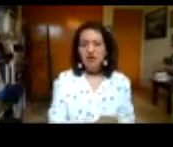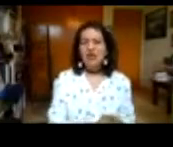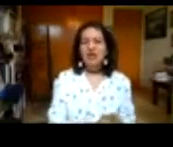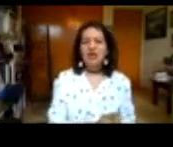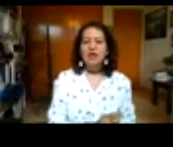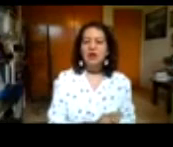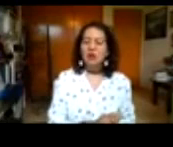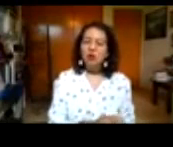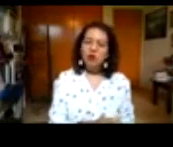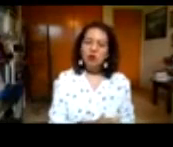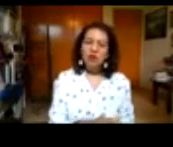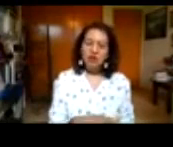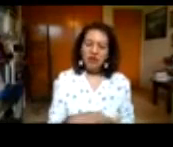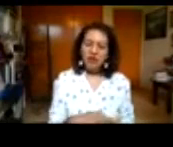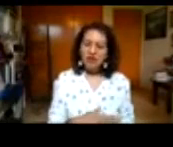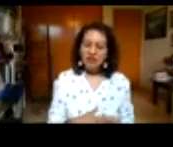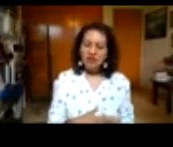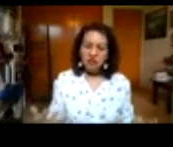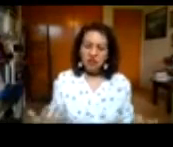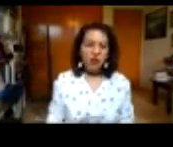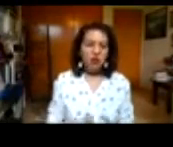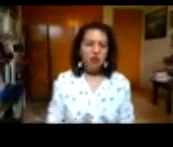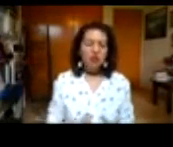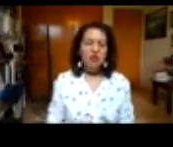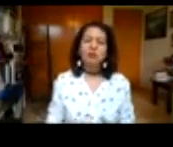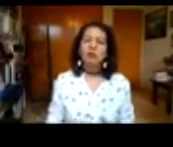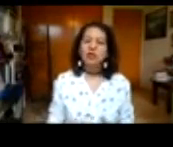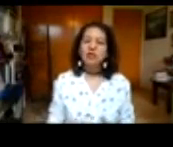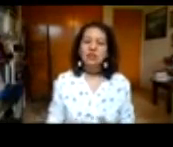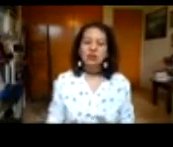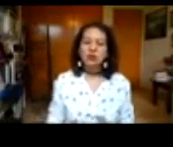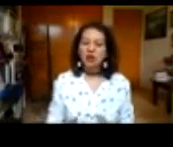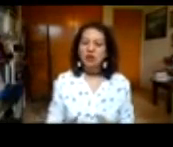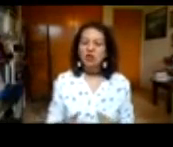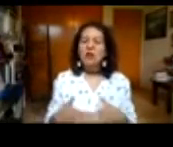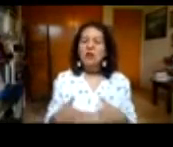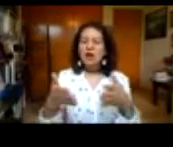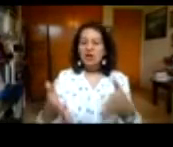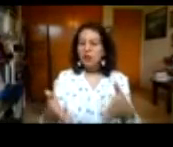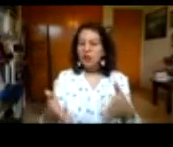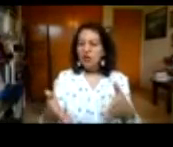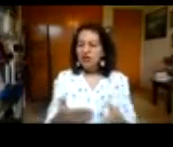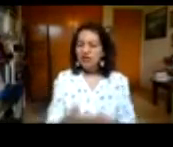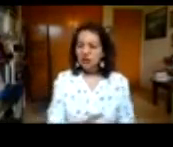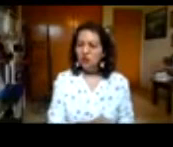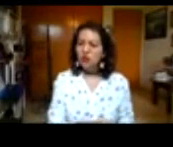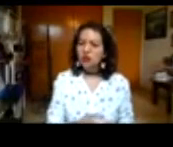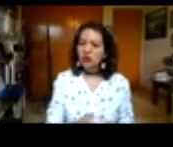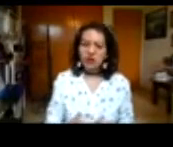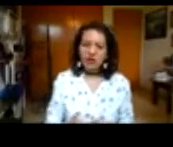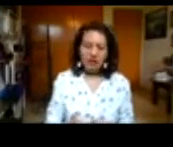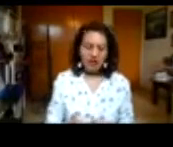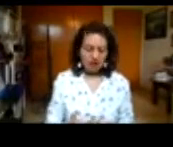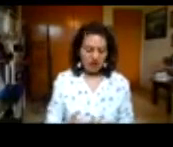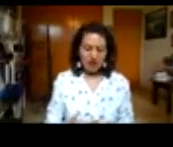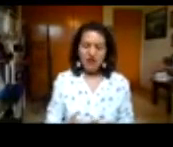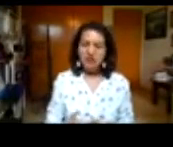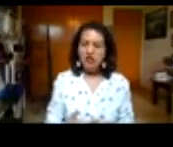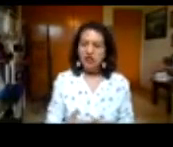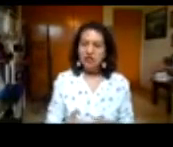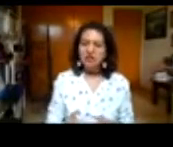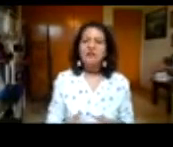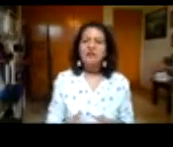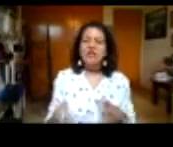Ciudad, como de los distintos módulos de diputadas y diputados, para que puedan hacer uso de